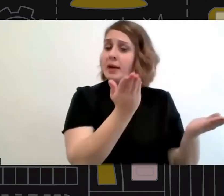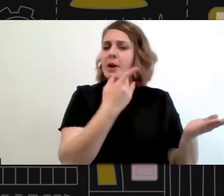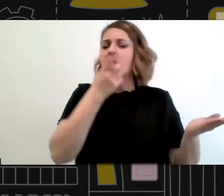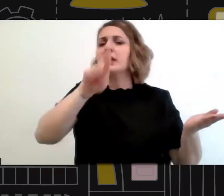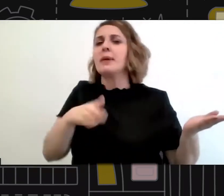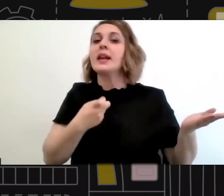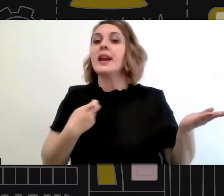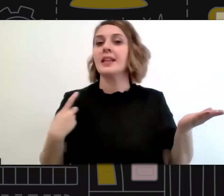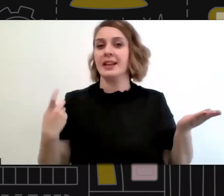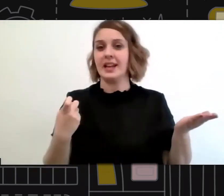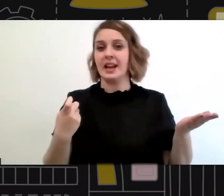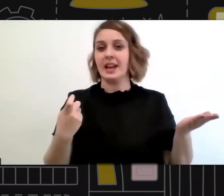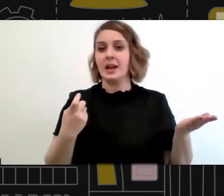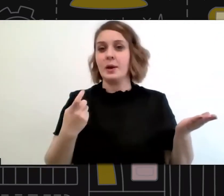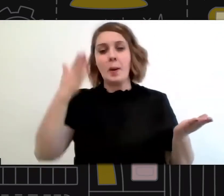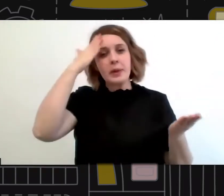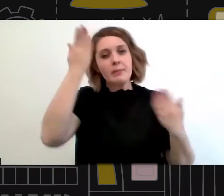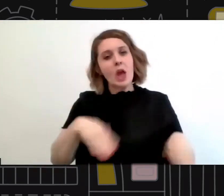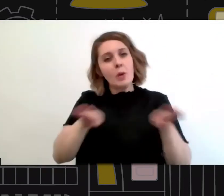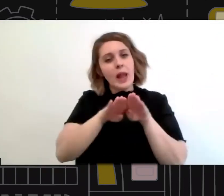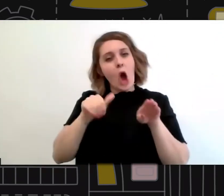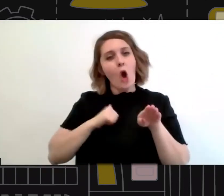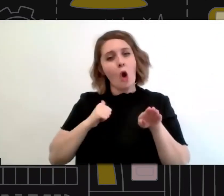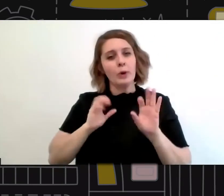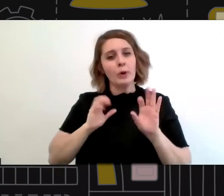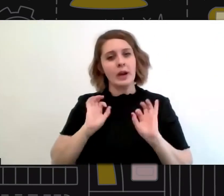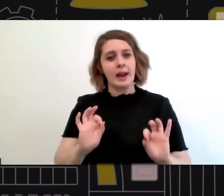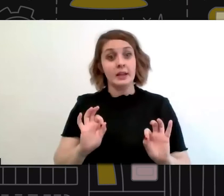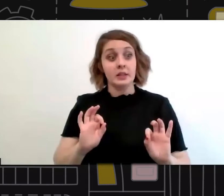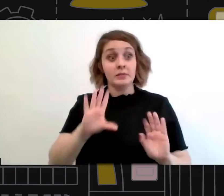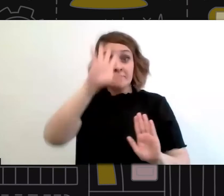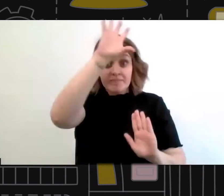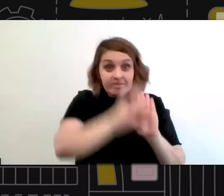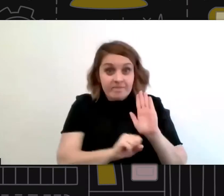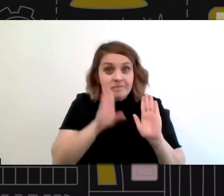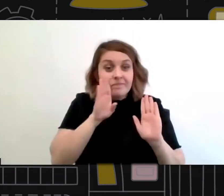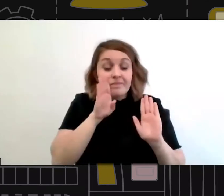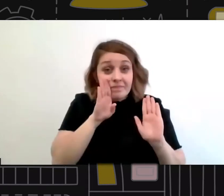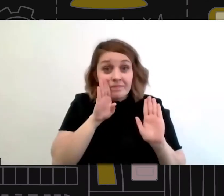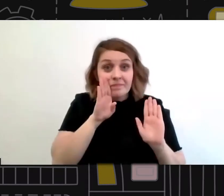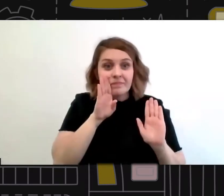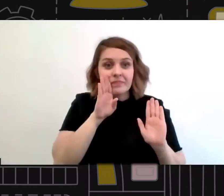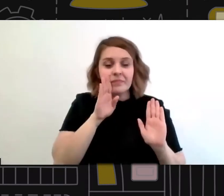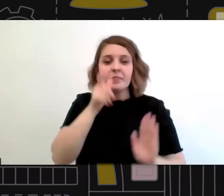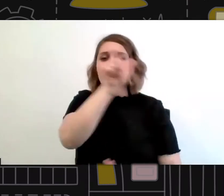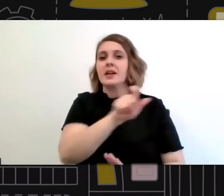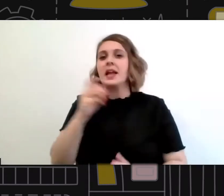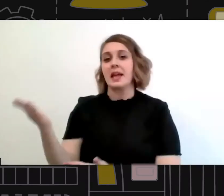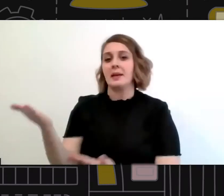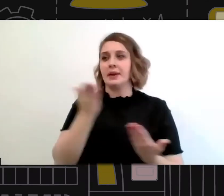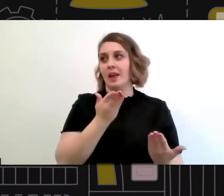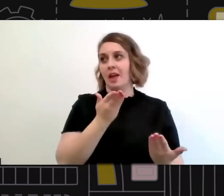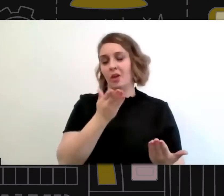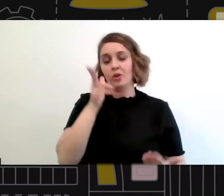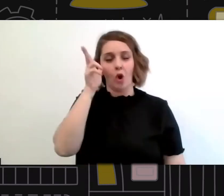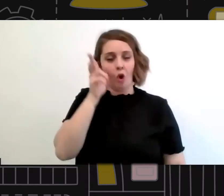es necesario como principio de igualdad de oportunidades. Y de todo esto tenemos unos invitados. Para mí son unos invitados